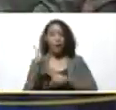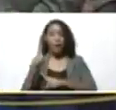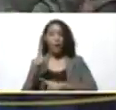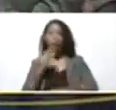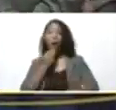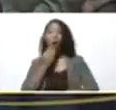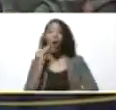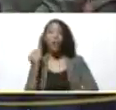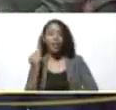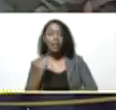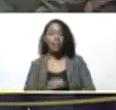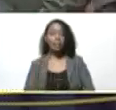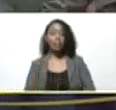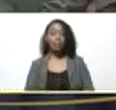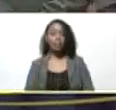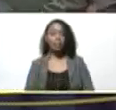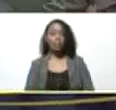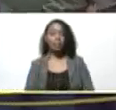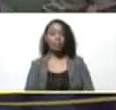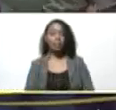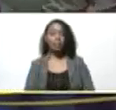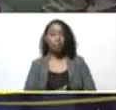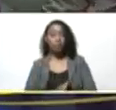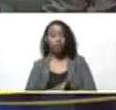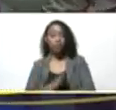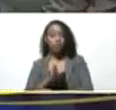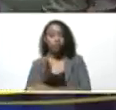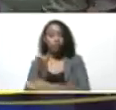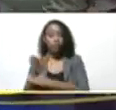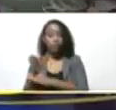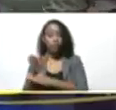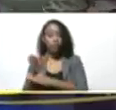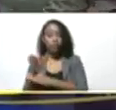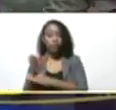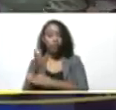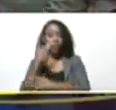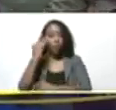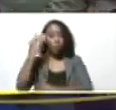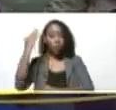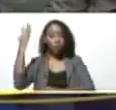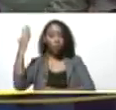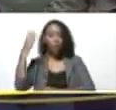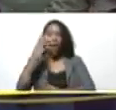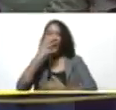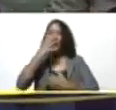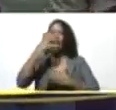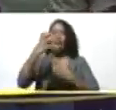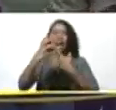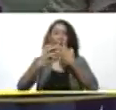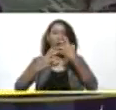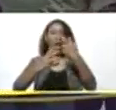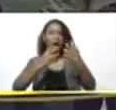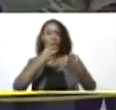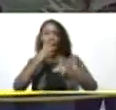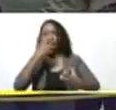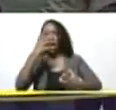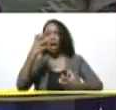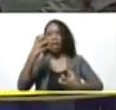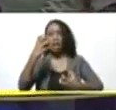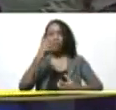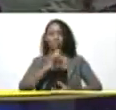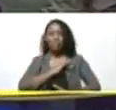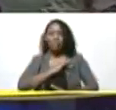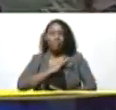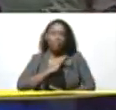juventud iban los sueños y los gritos de dolor